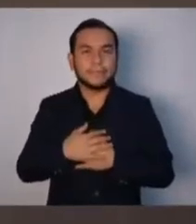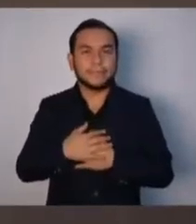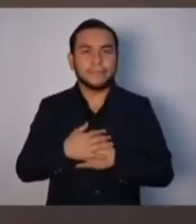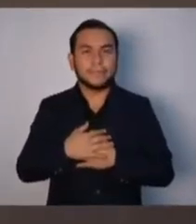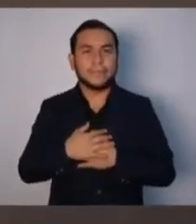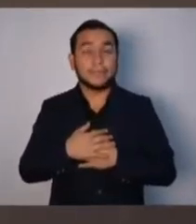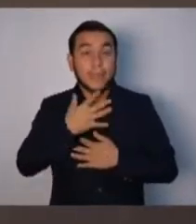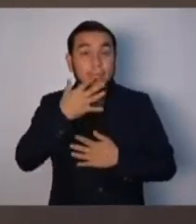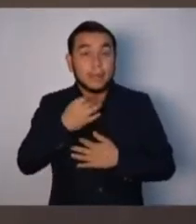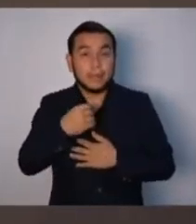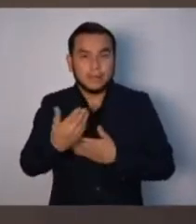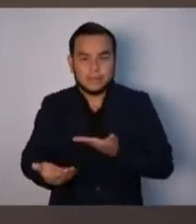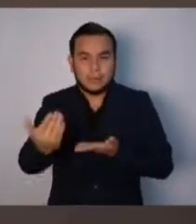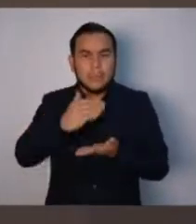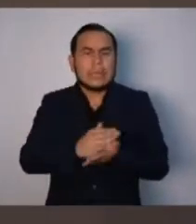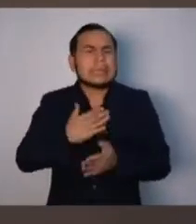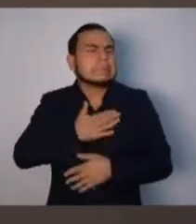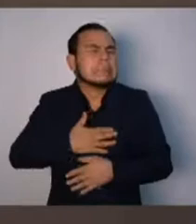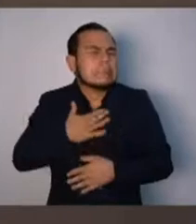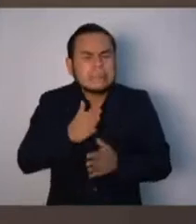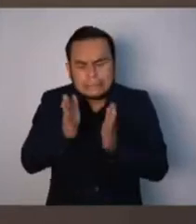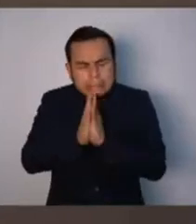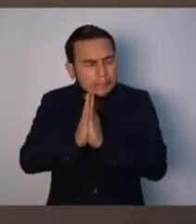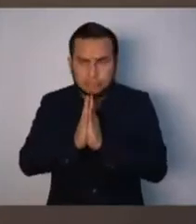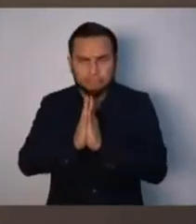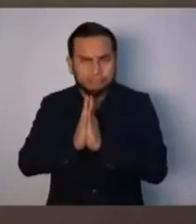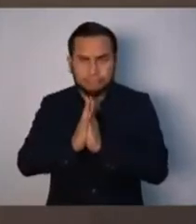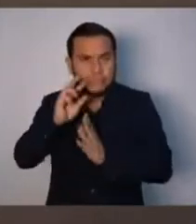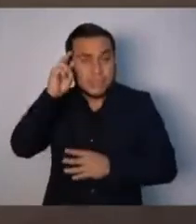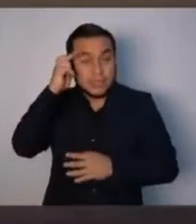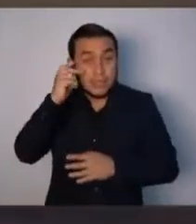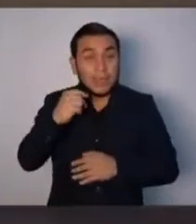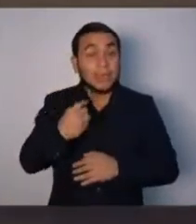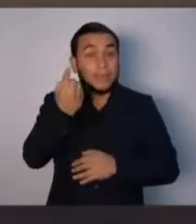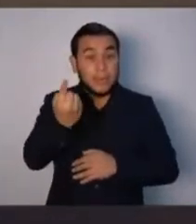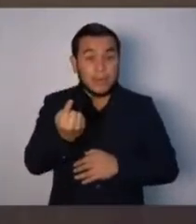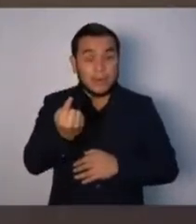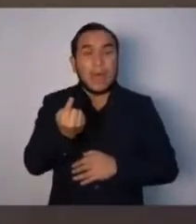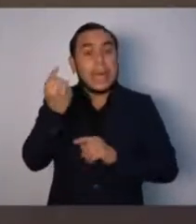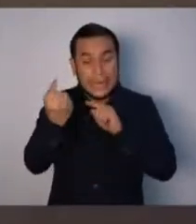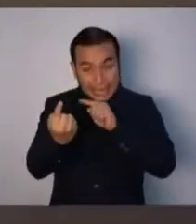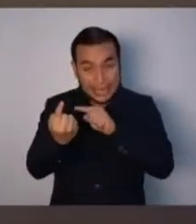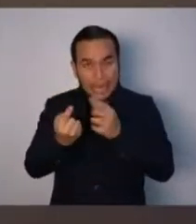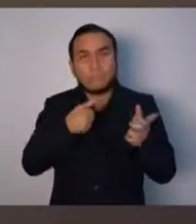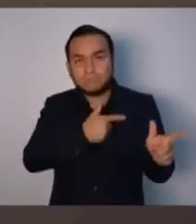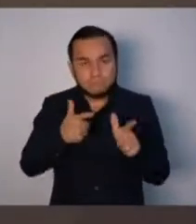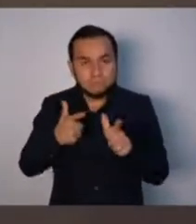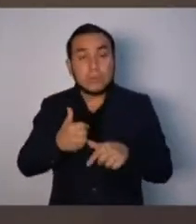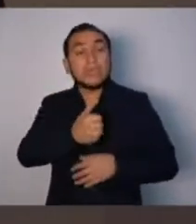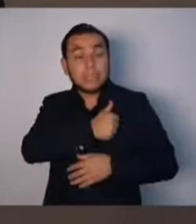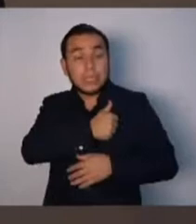por eso no vengo a pedir perdón porque no tendría por qué en todo caso que piden perdón los asesinos que causaron esa masacre